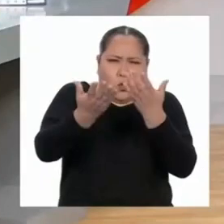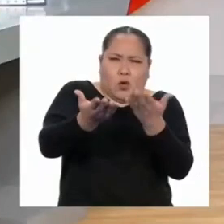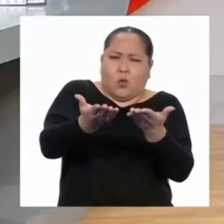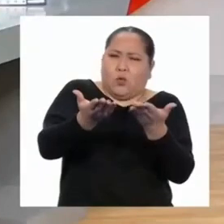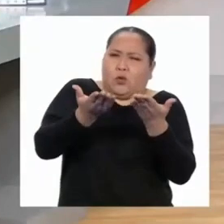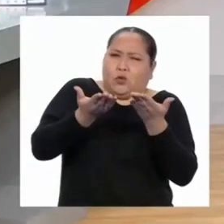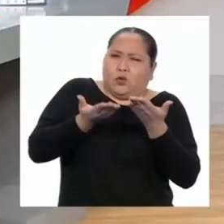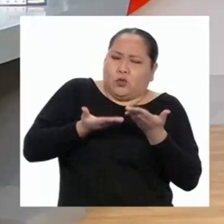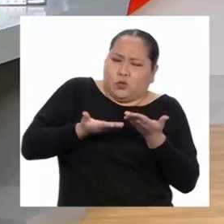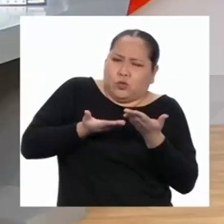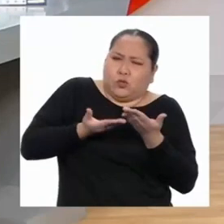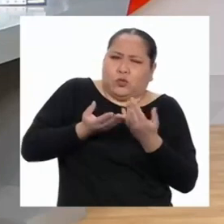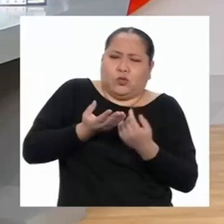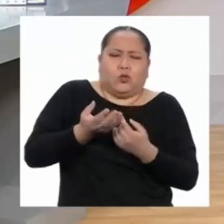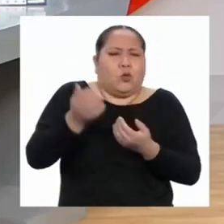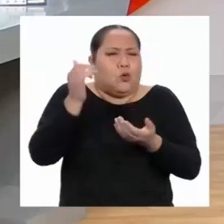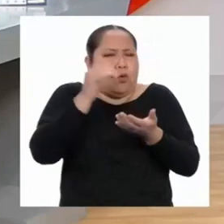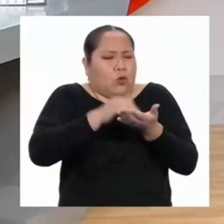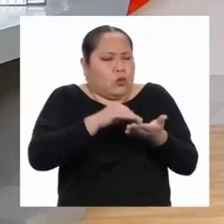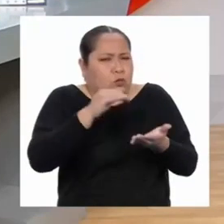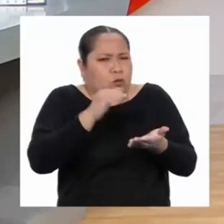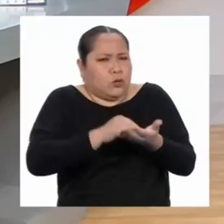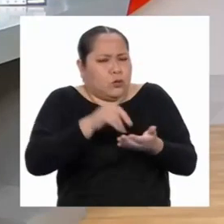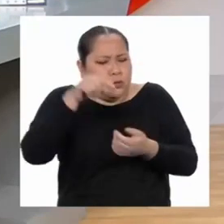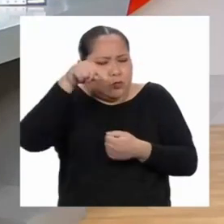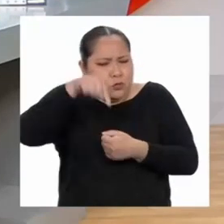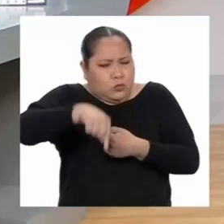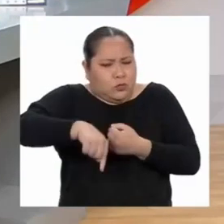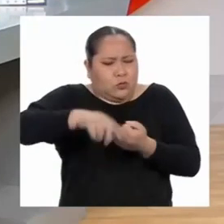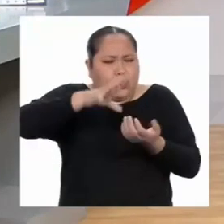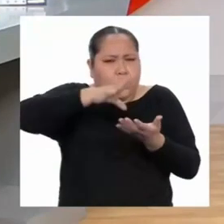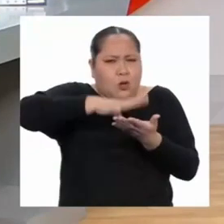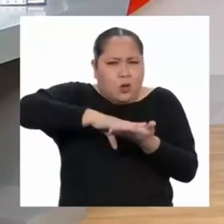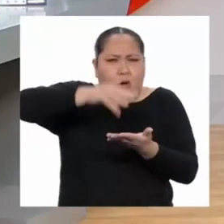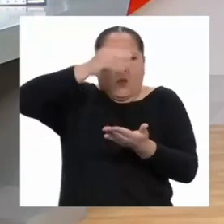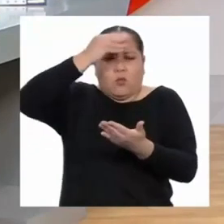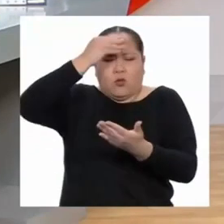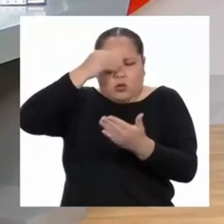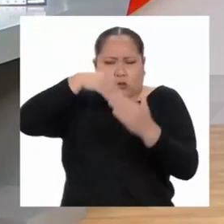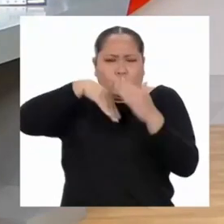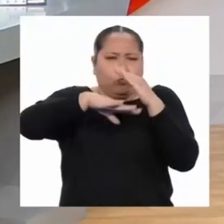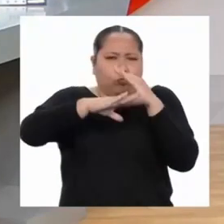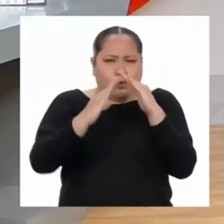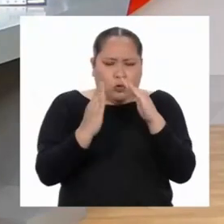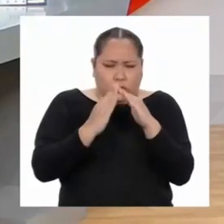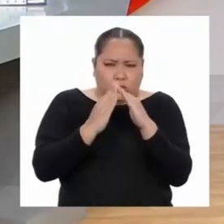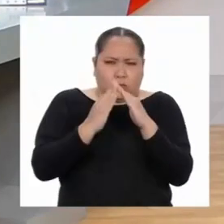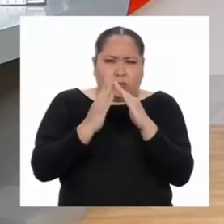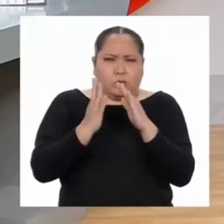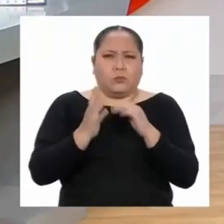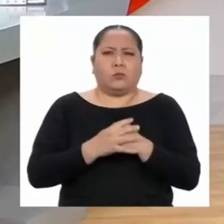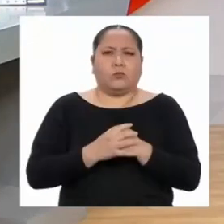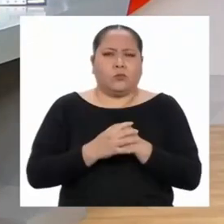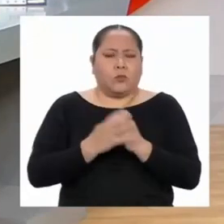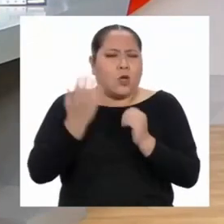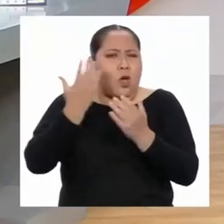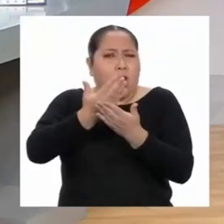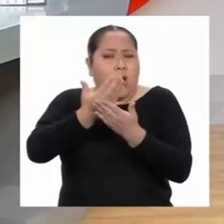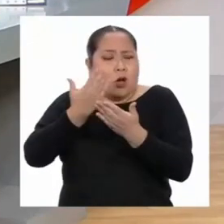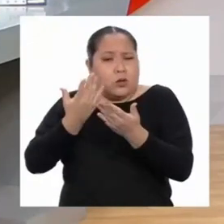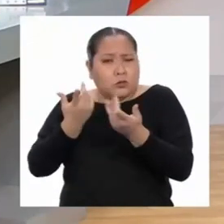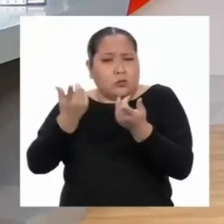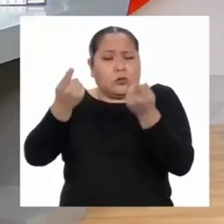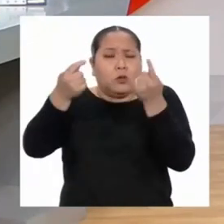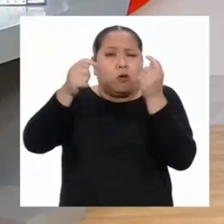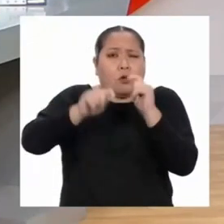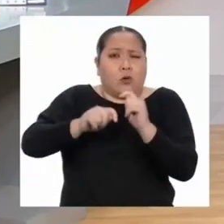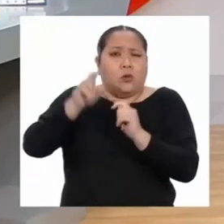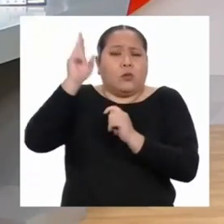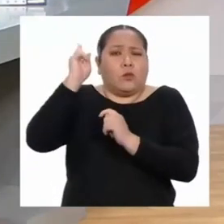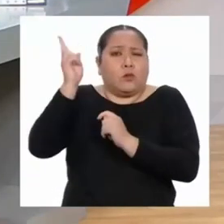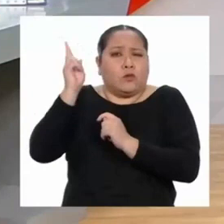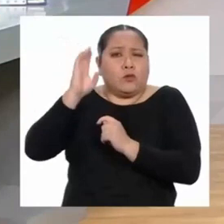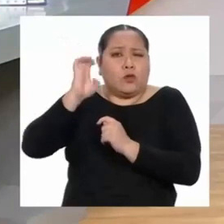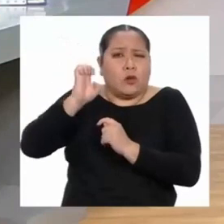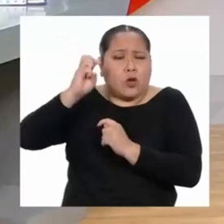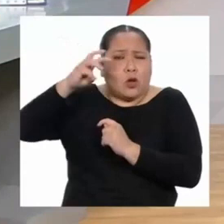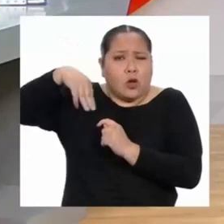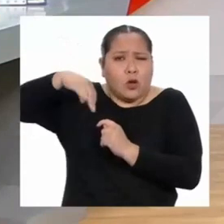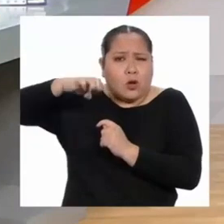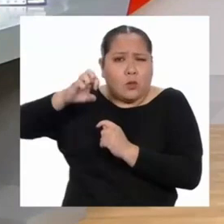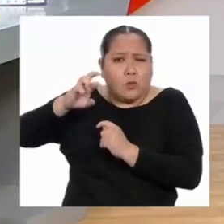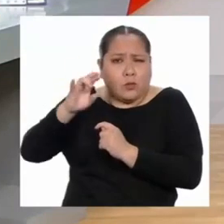Bienvenidas y bienvenidos de vuelta a Aprendo en Casa. Antes del corte, el profesor